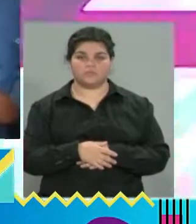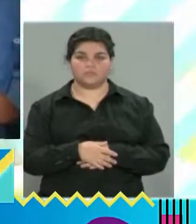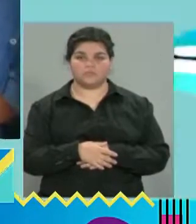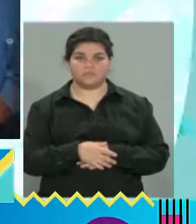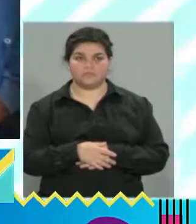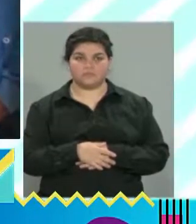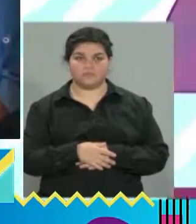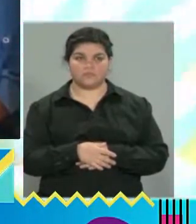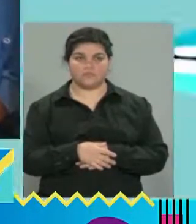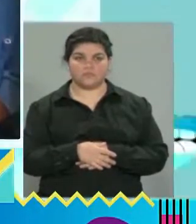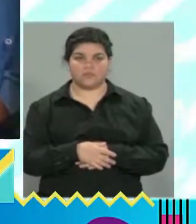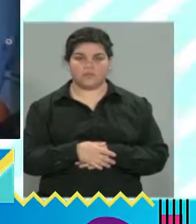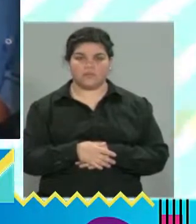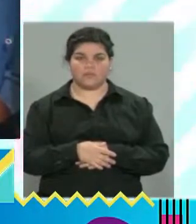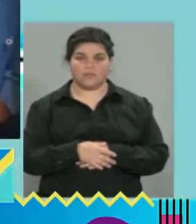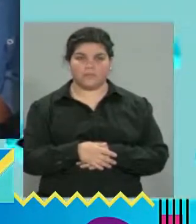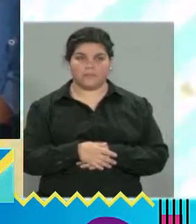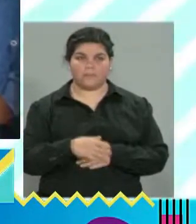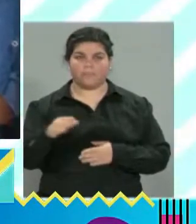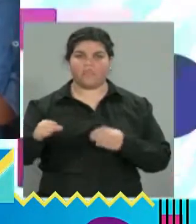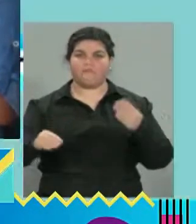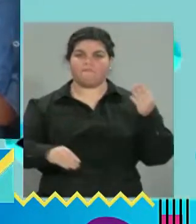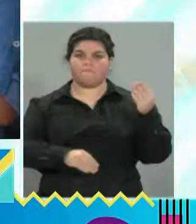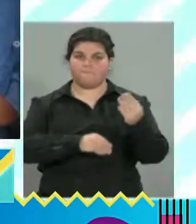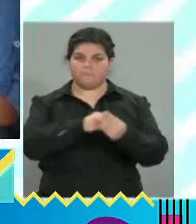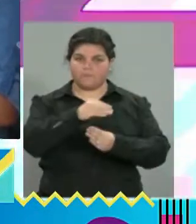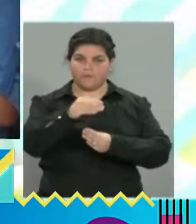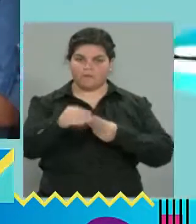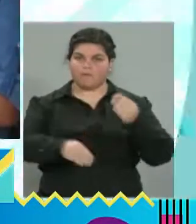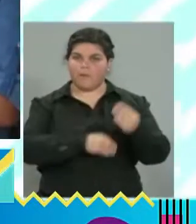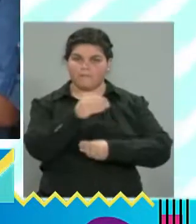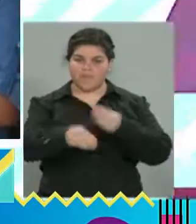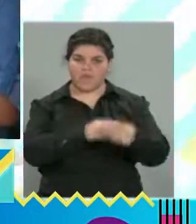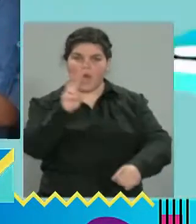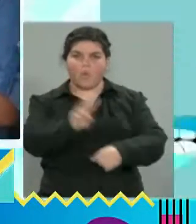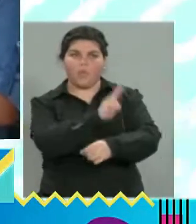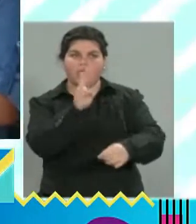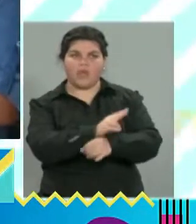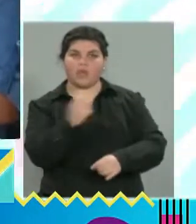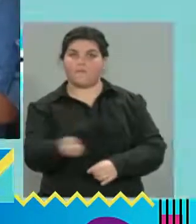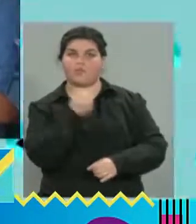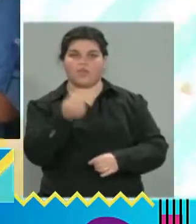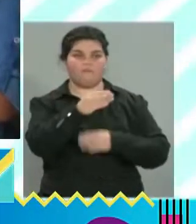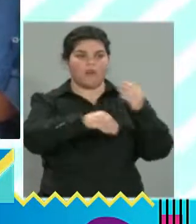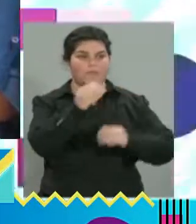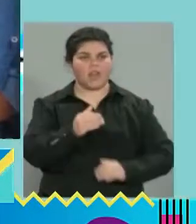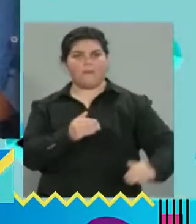digamos, de proteger a familias, a hijos de familias del mismo sexo, destacar esa familia por encima de las otras. Pongo